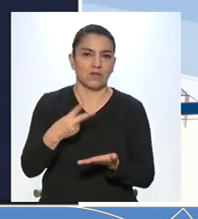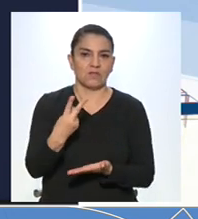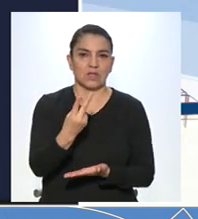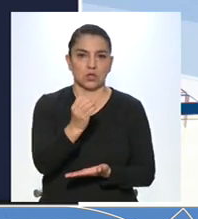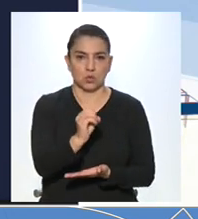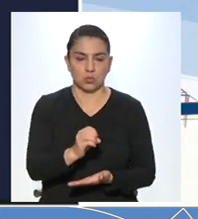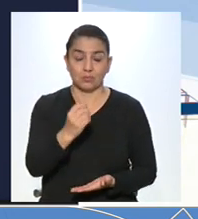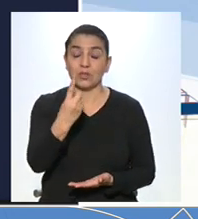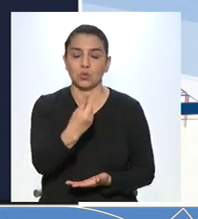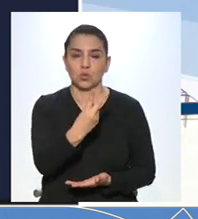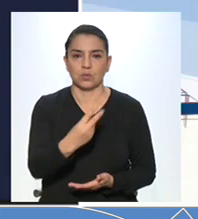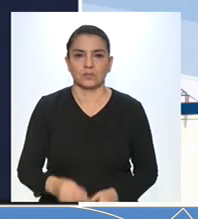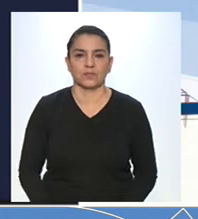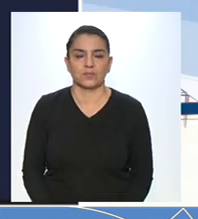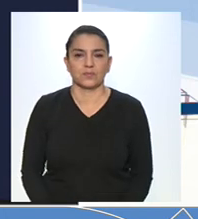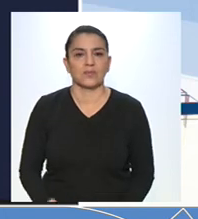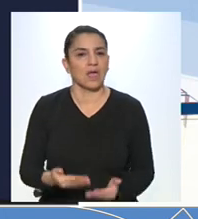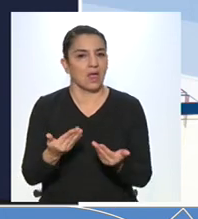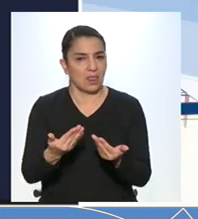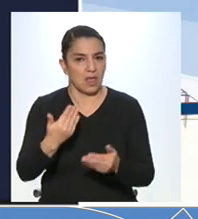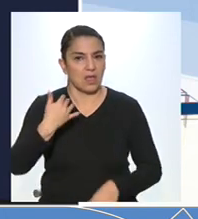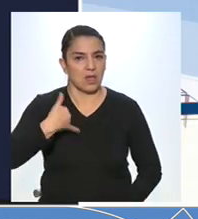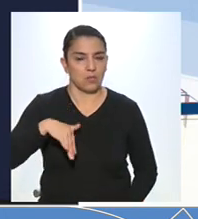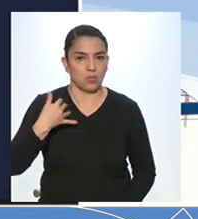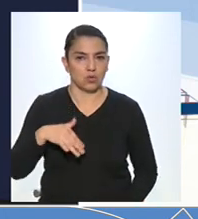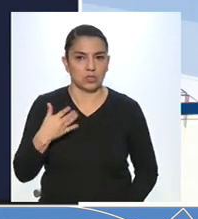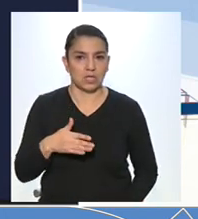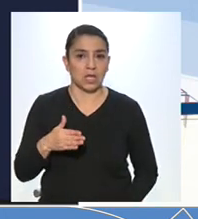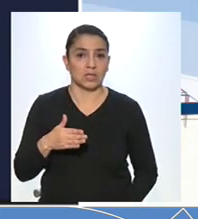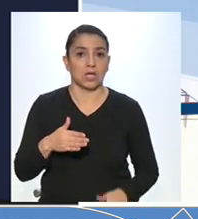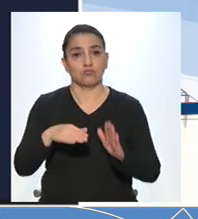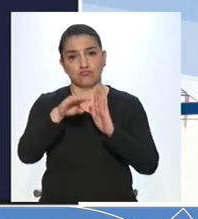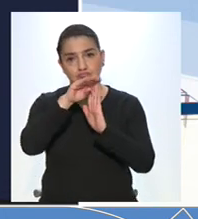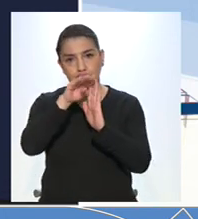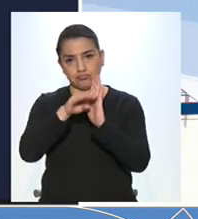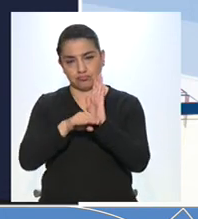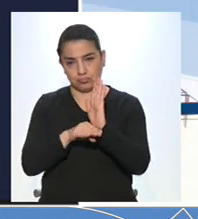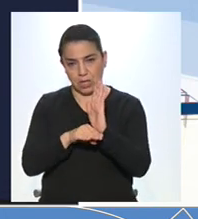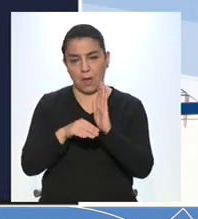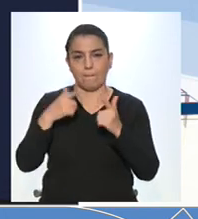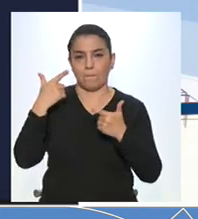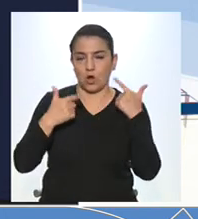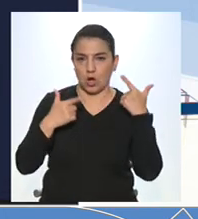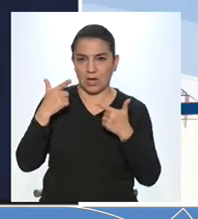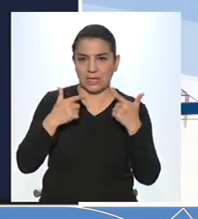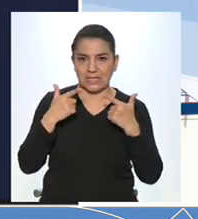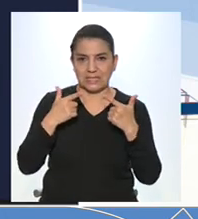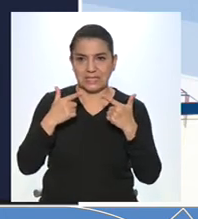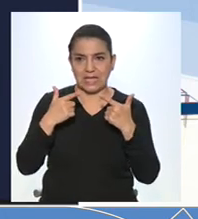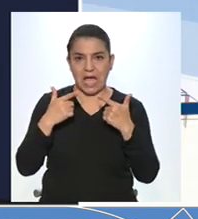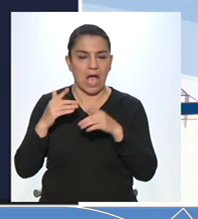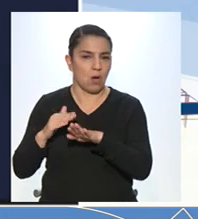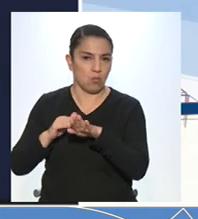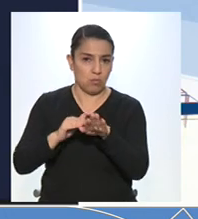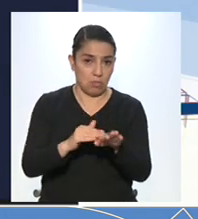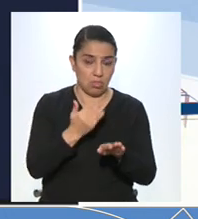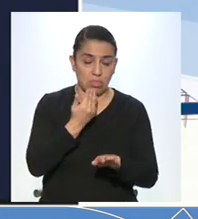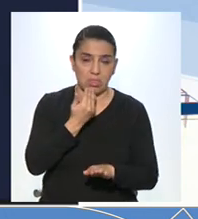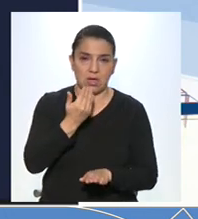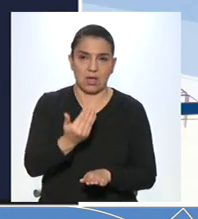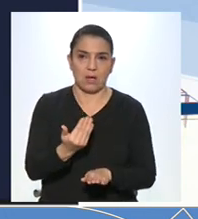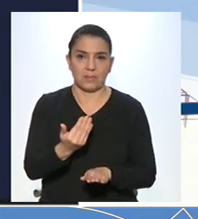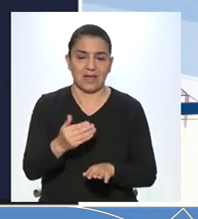orden de importancia de las distintas medidas de política se ve reforzado también si uno considera